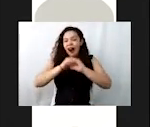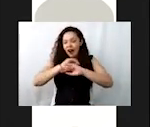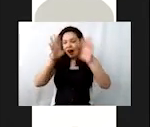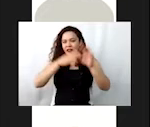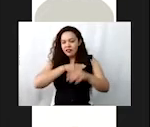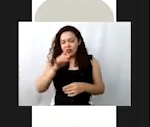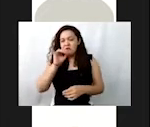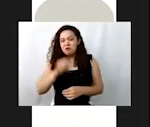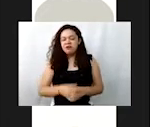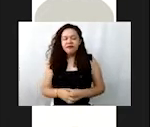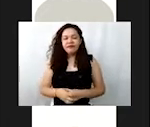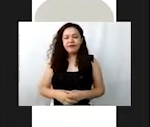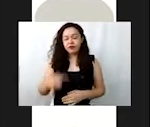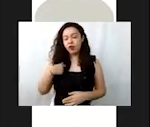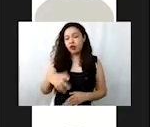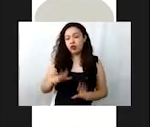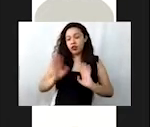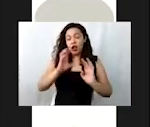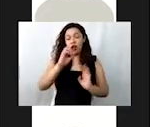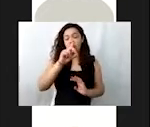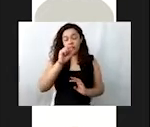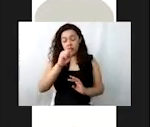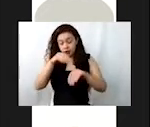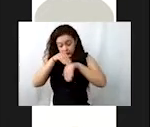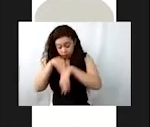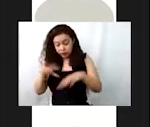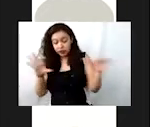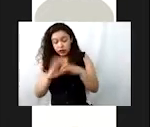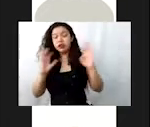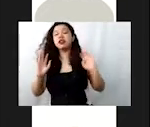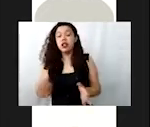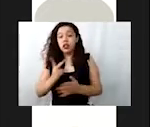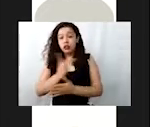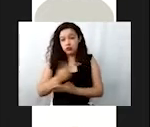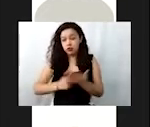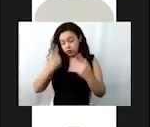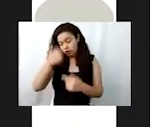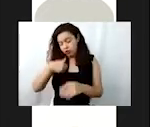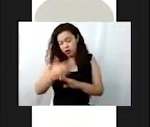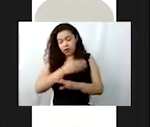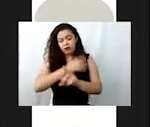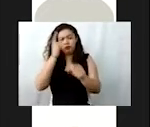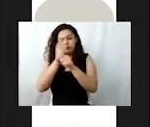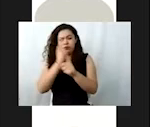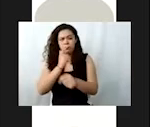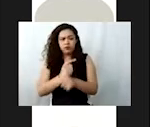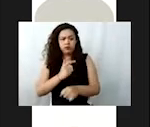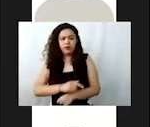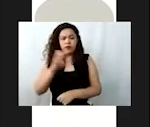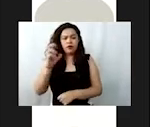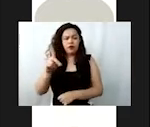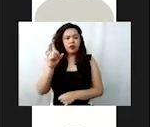ya tengo una alineación, ya tengo programas que tienen identificado a qué ODS